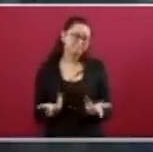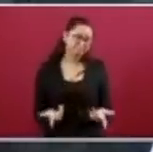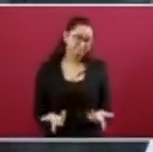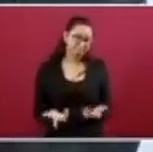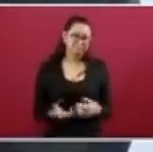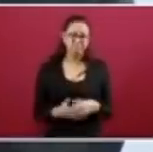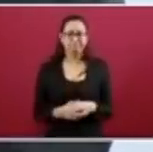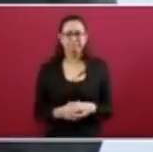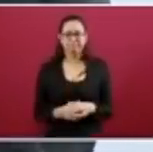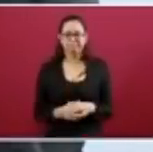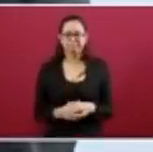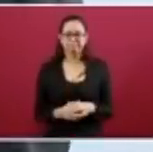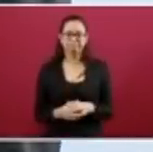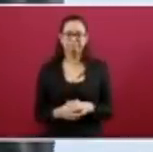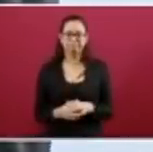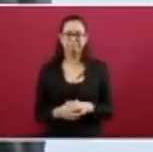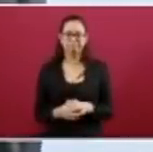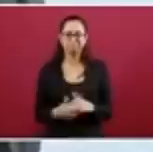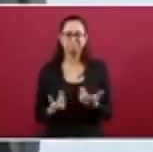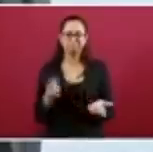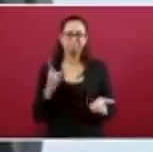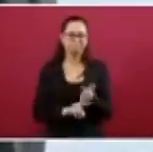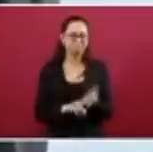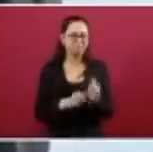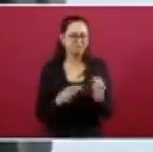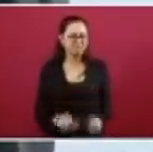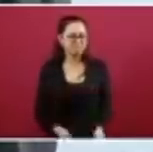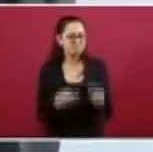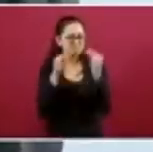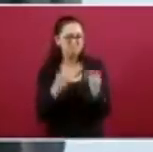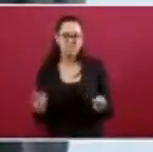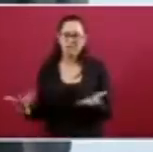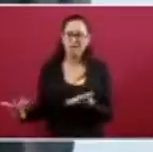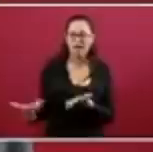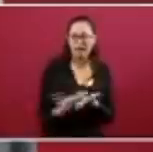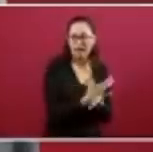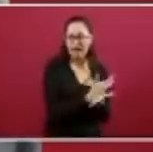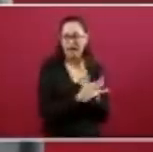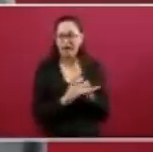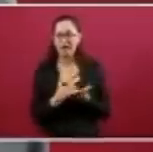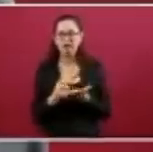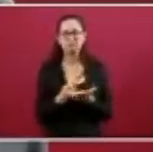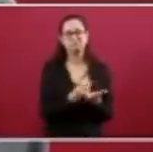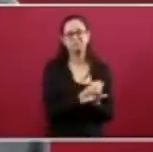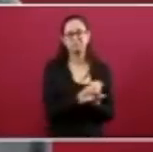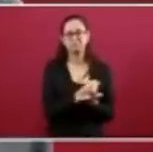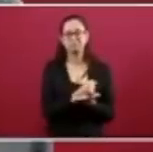se han hecho negocios jugosos al amparo del poder público,